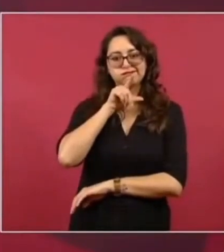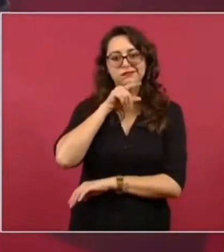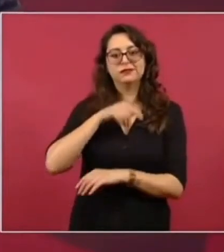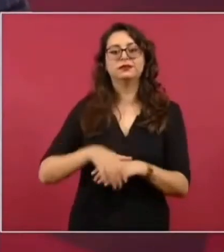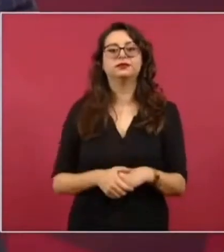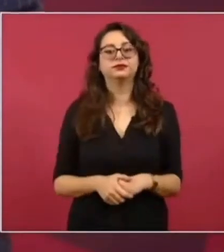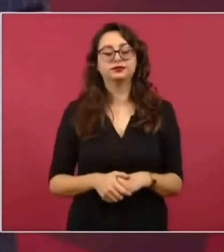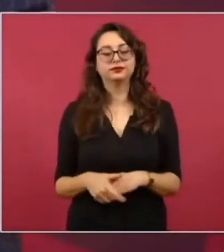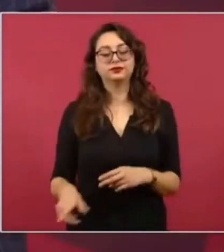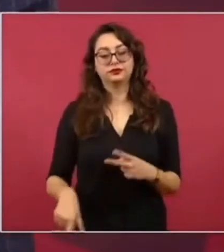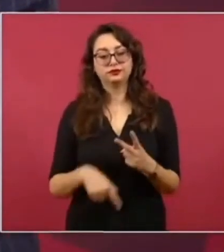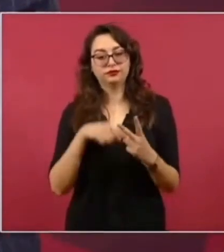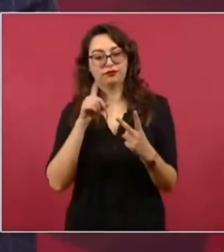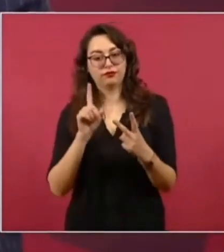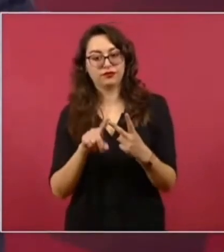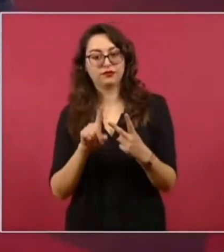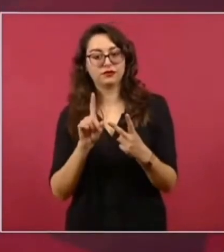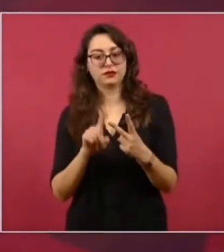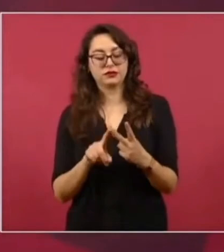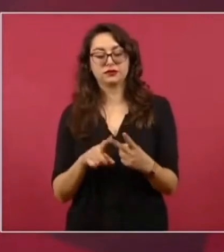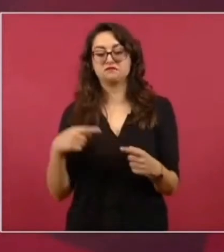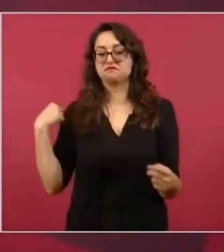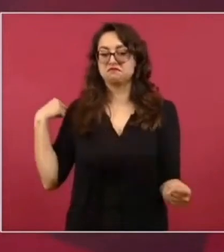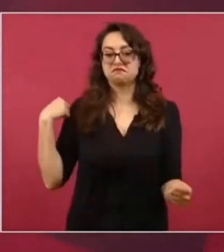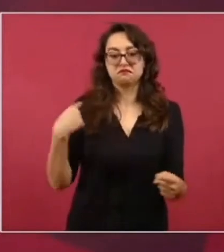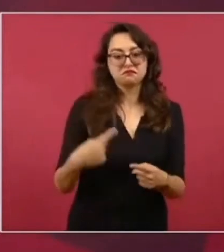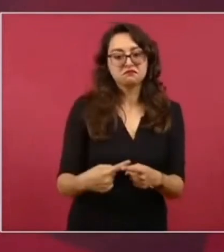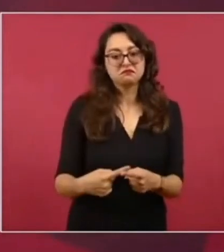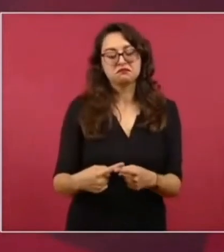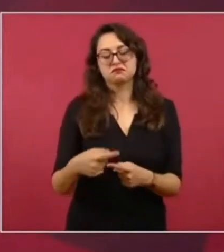También, durante el tiempo que llevamos en el gobierno,